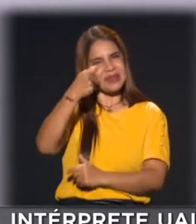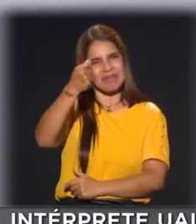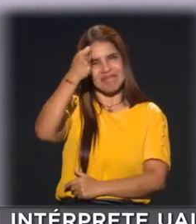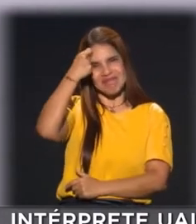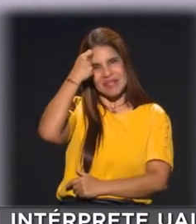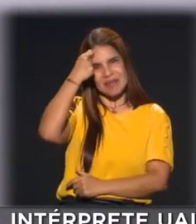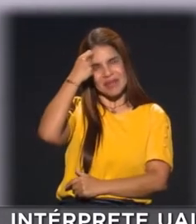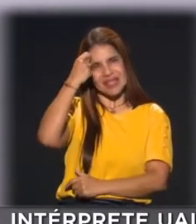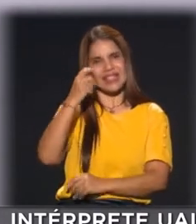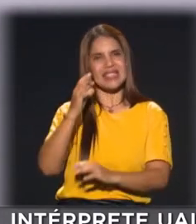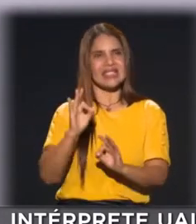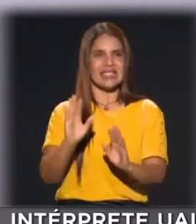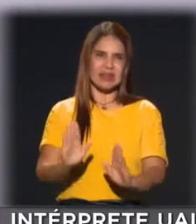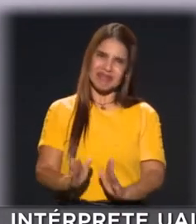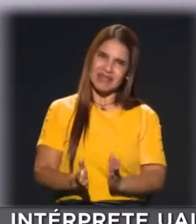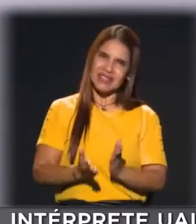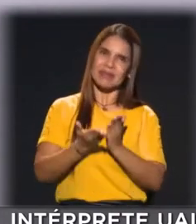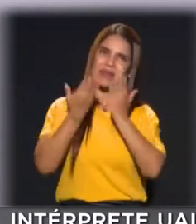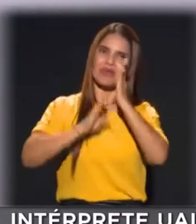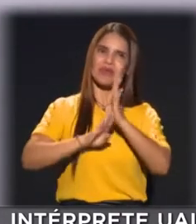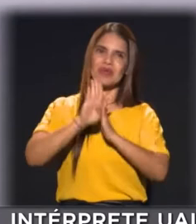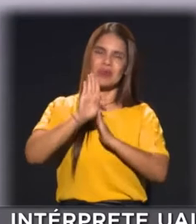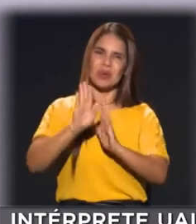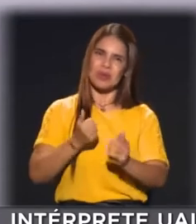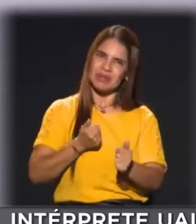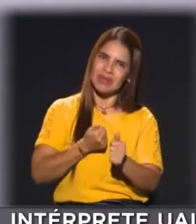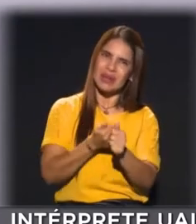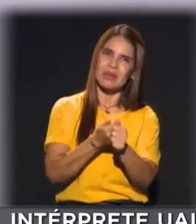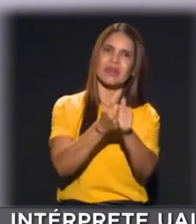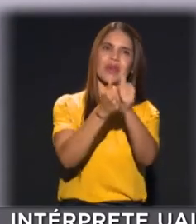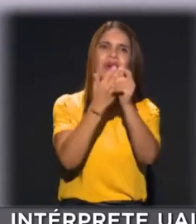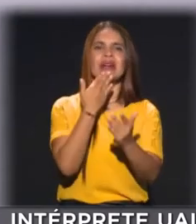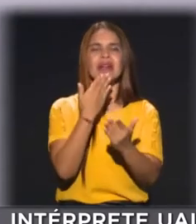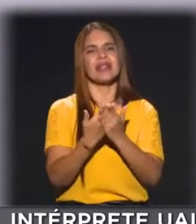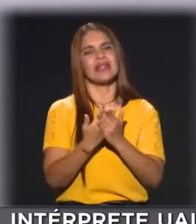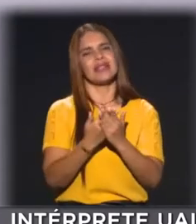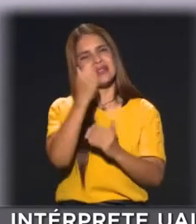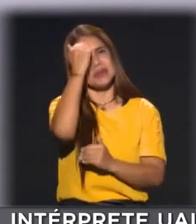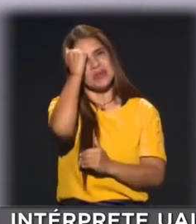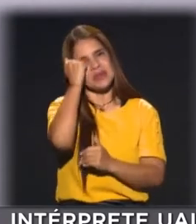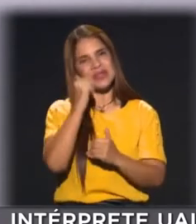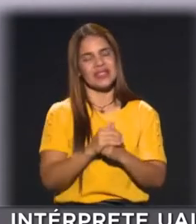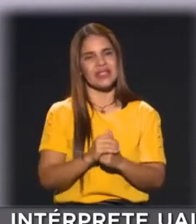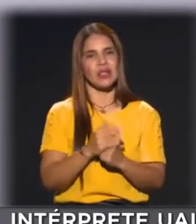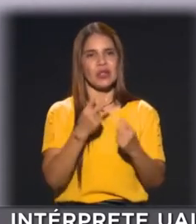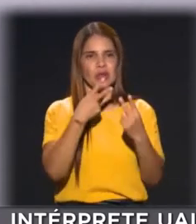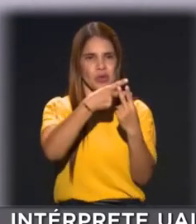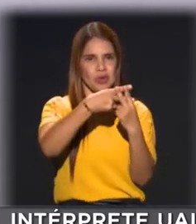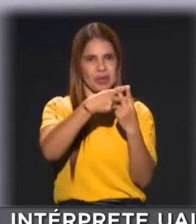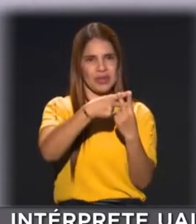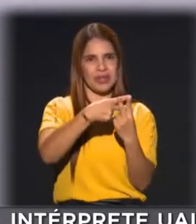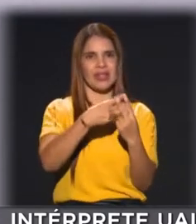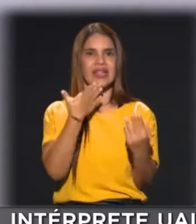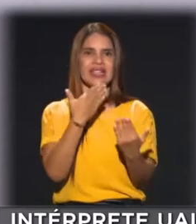han, digamos, potencializado, que nos han proyectado el futuro, y todos tenemos mucho, mucho que agradecerle a todos nuestros docentes. Entonces, numeral,